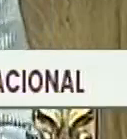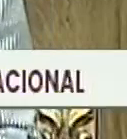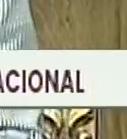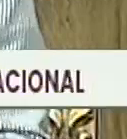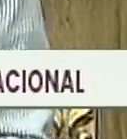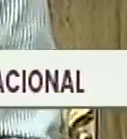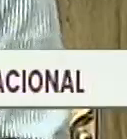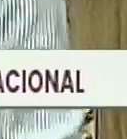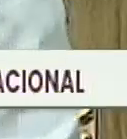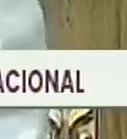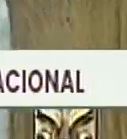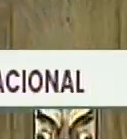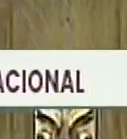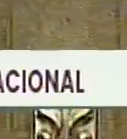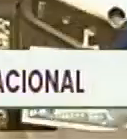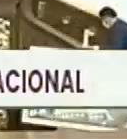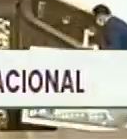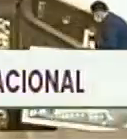la Secretaría. Es todo.